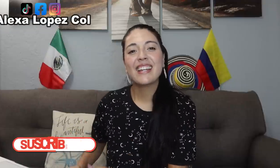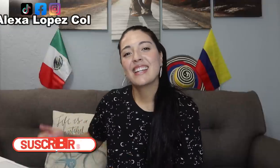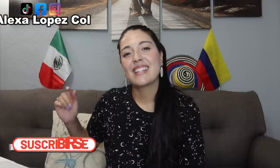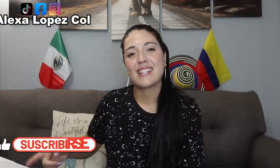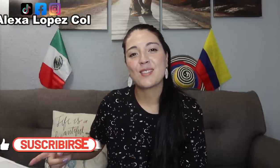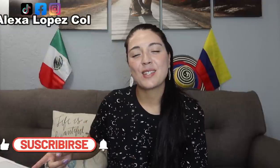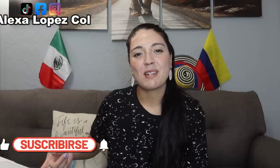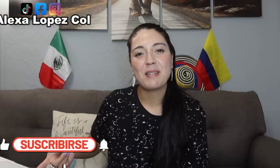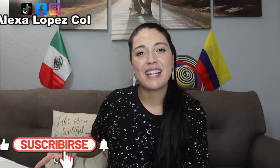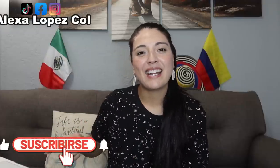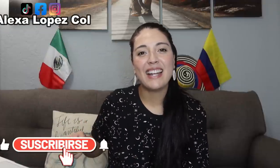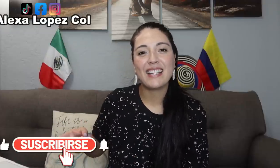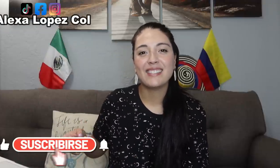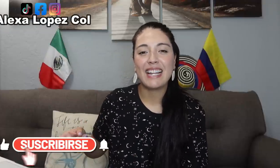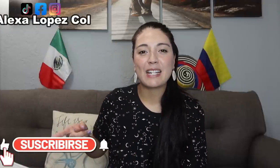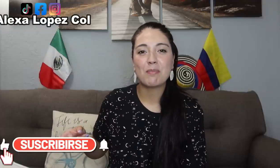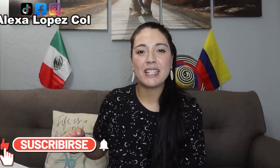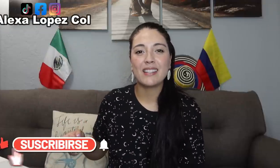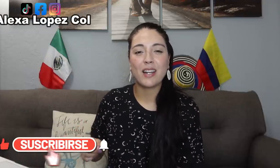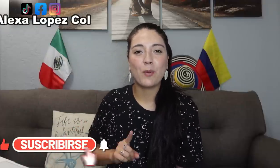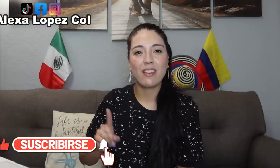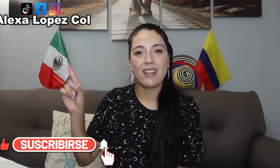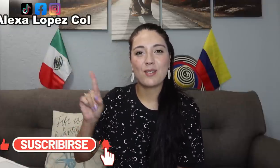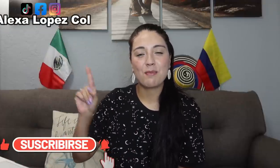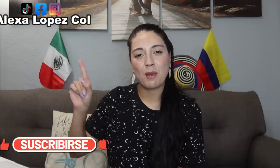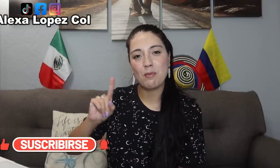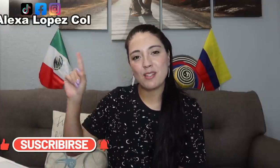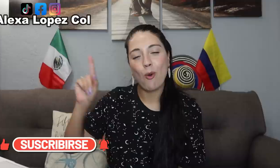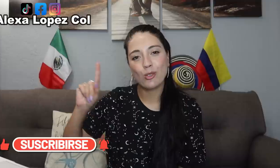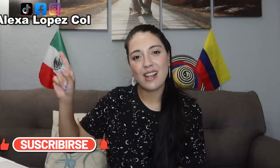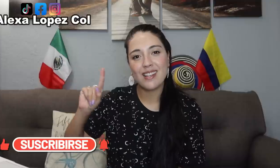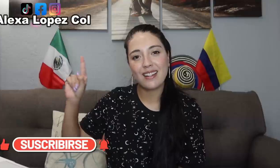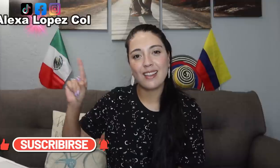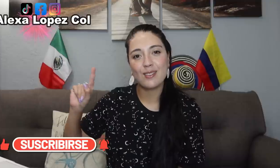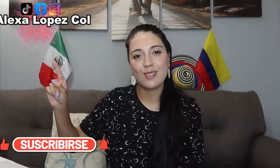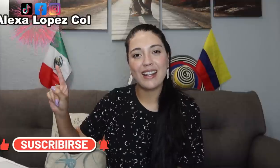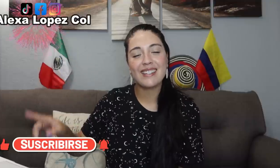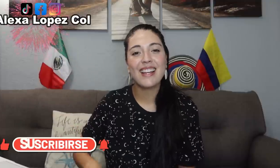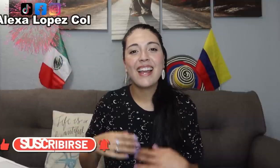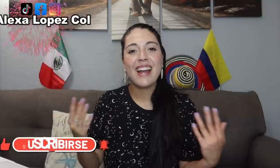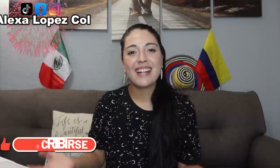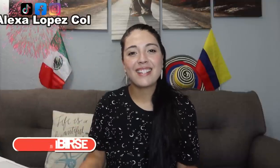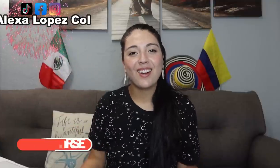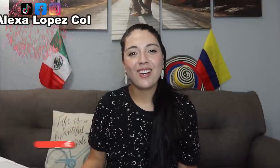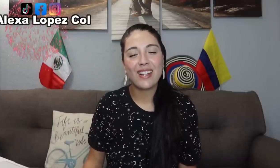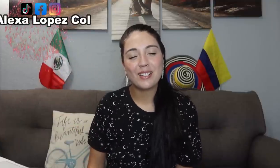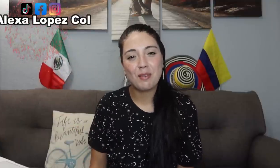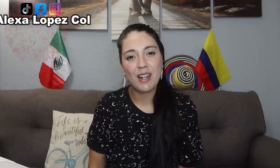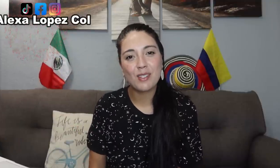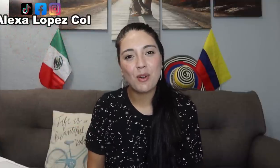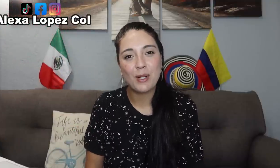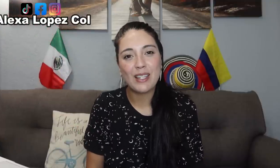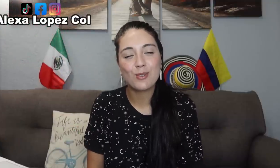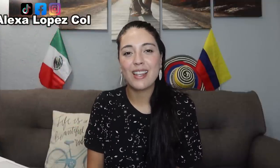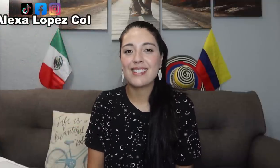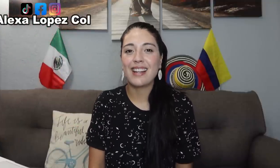like, que se suscriban a mi canal y activen la campanita. Recuerden que los espero en mis otras redes sociales. Ha llegado la hora de decir mi